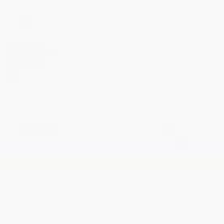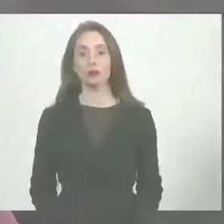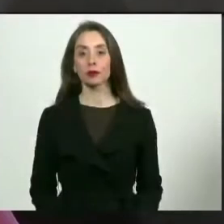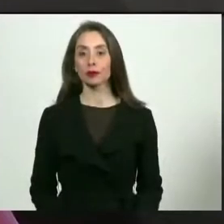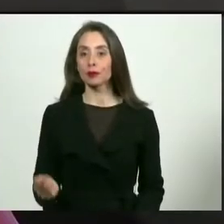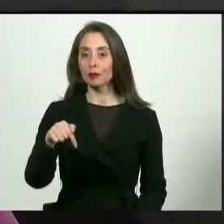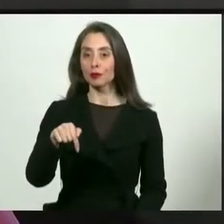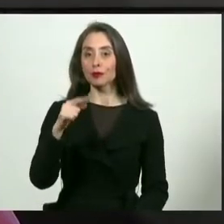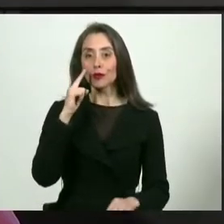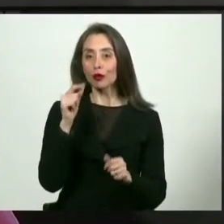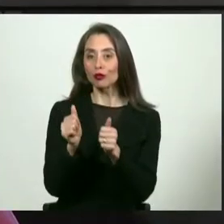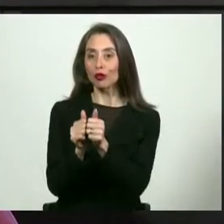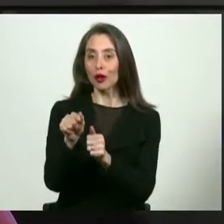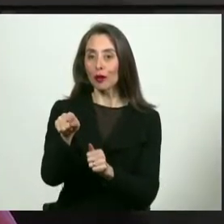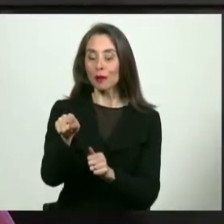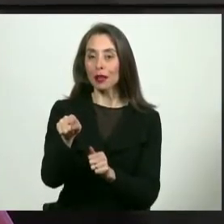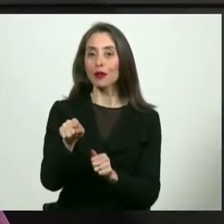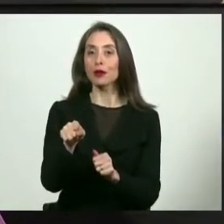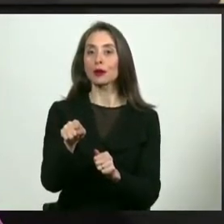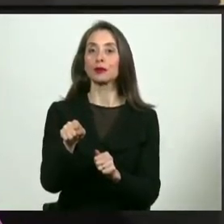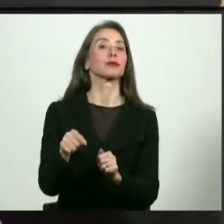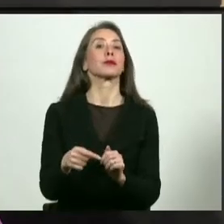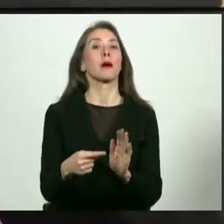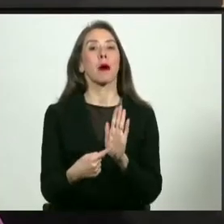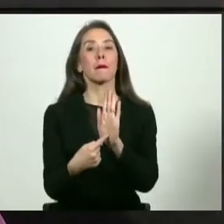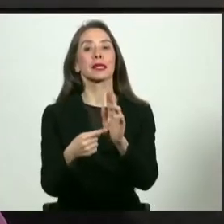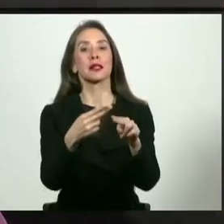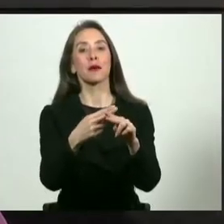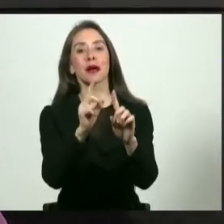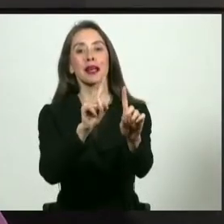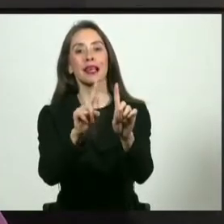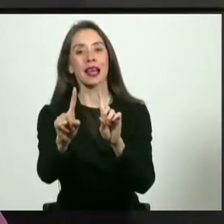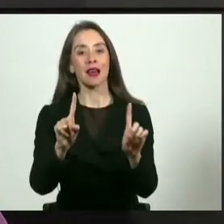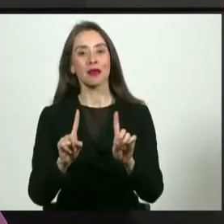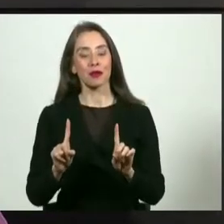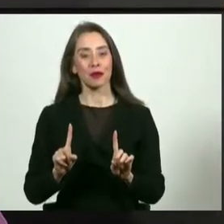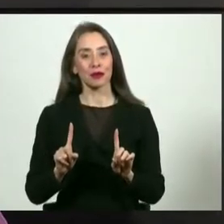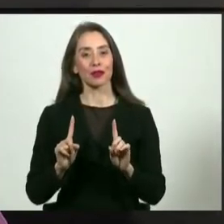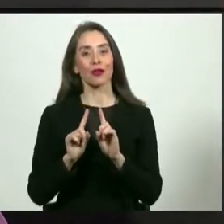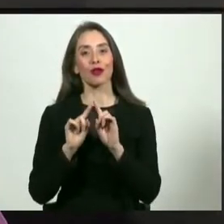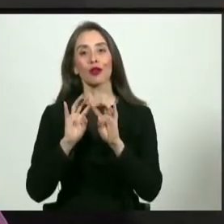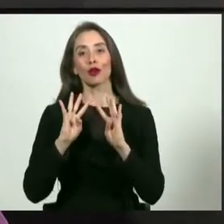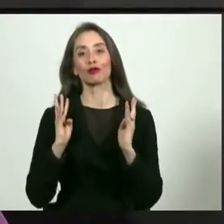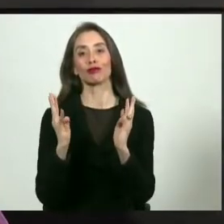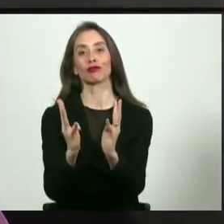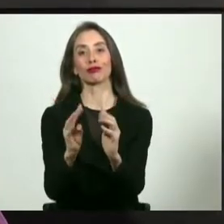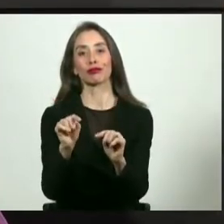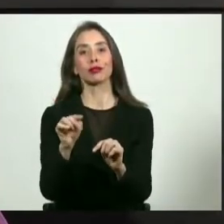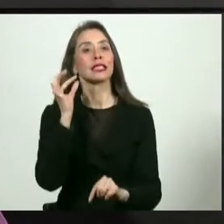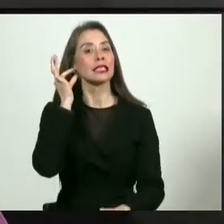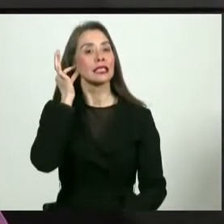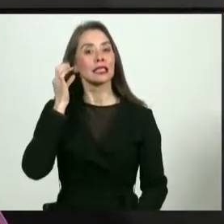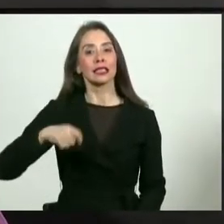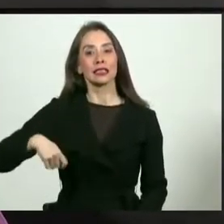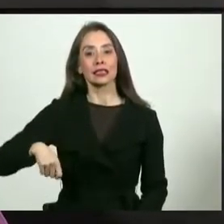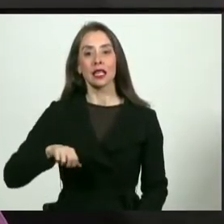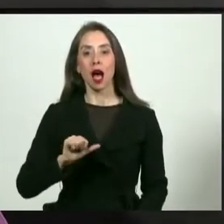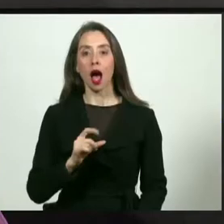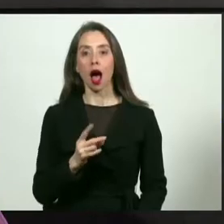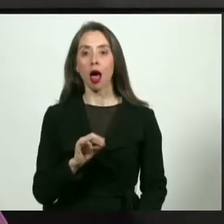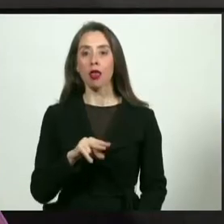Nos acompaña y vamos a ir presentando uno a uno a nuestros panelistas, la senadora